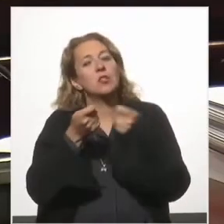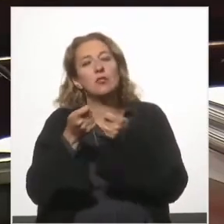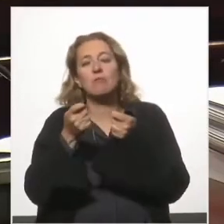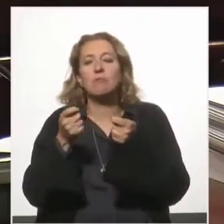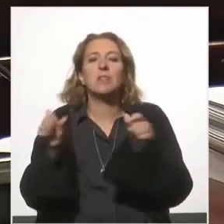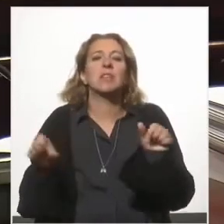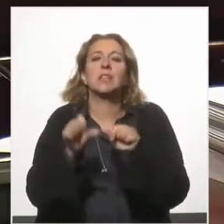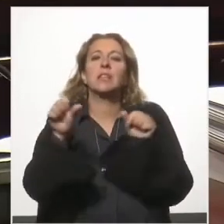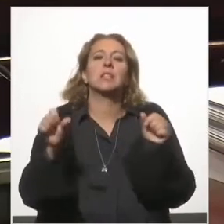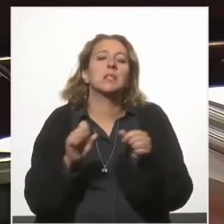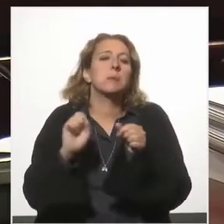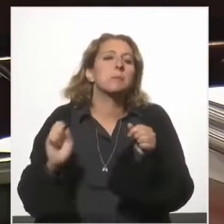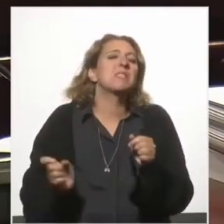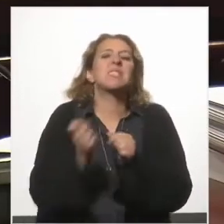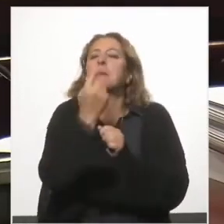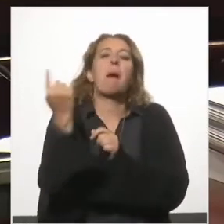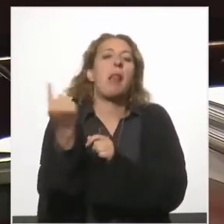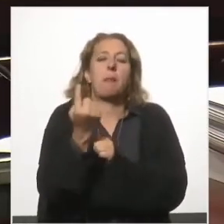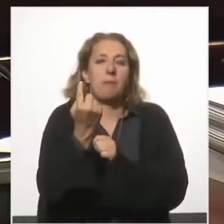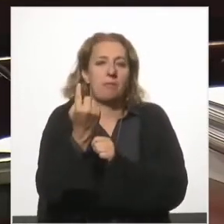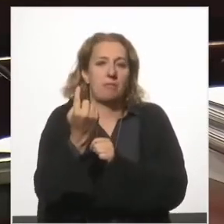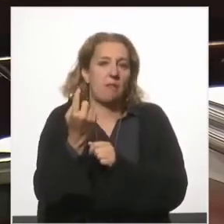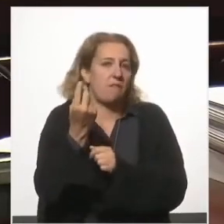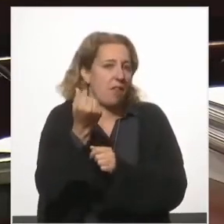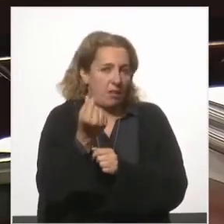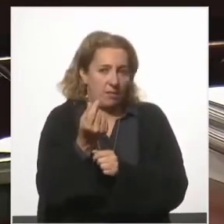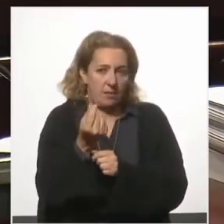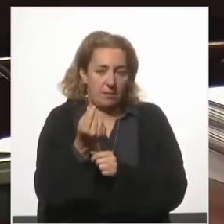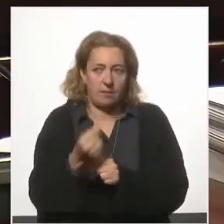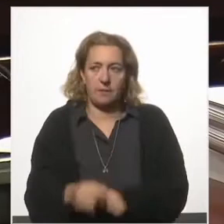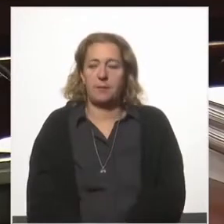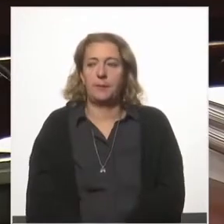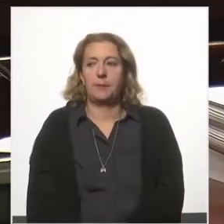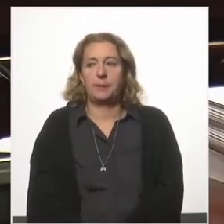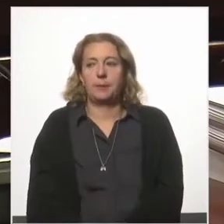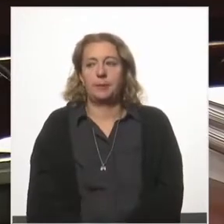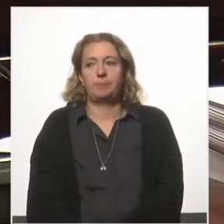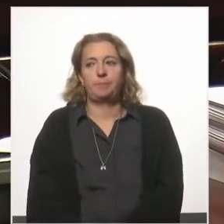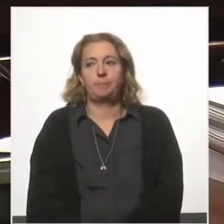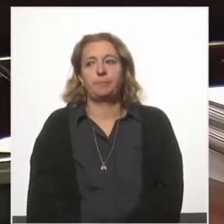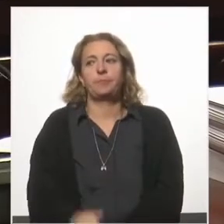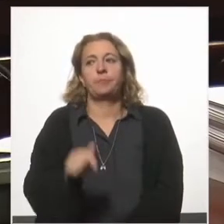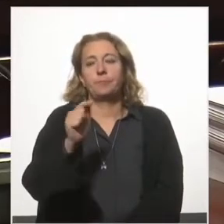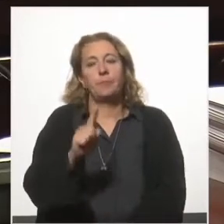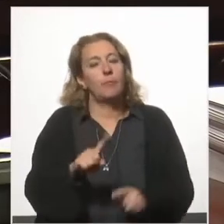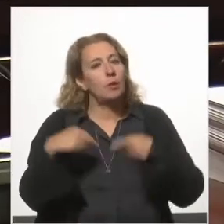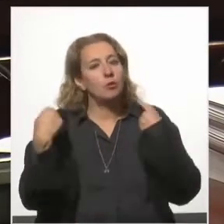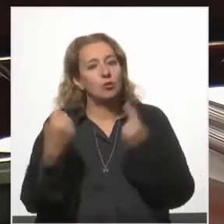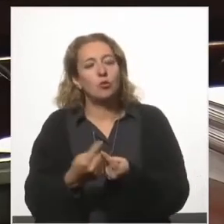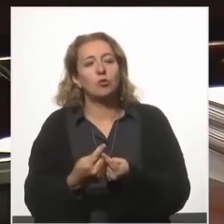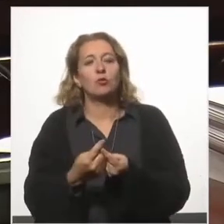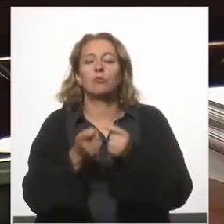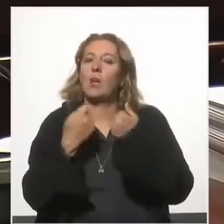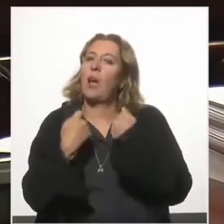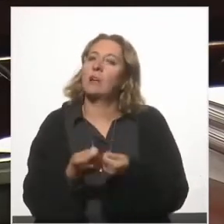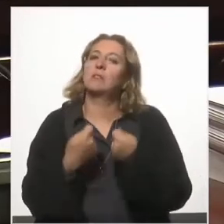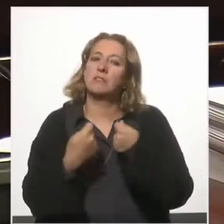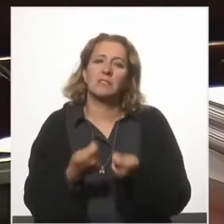principalmente a través de la finanza y de la gran finanza. Y nosotros